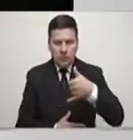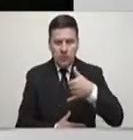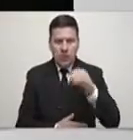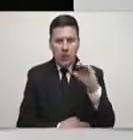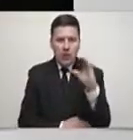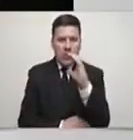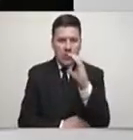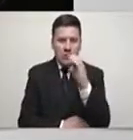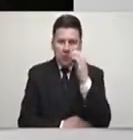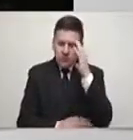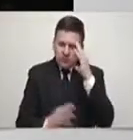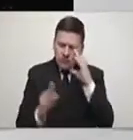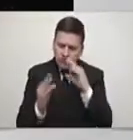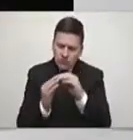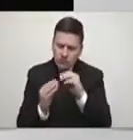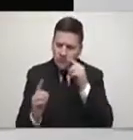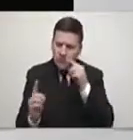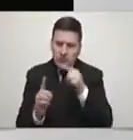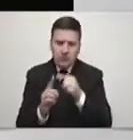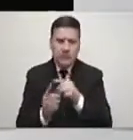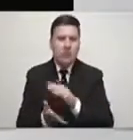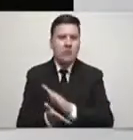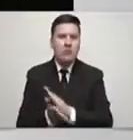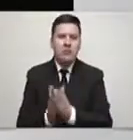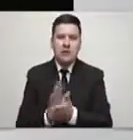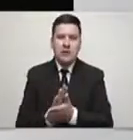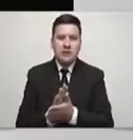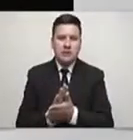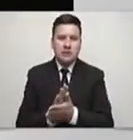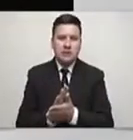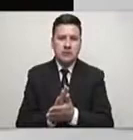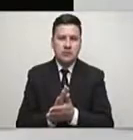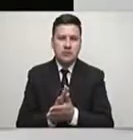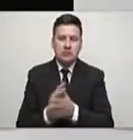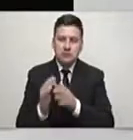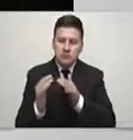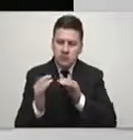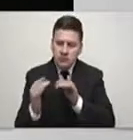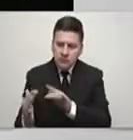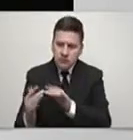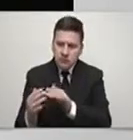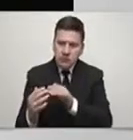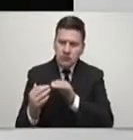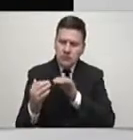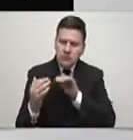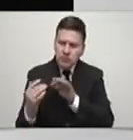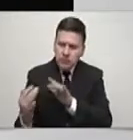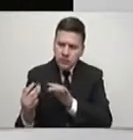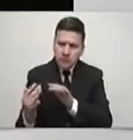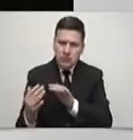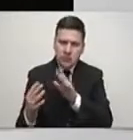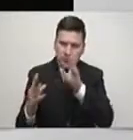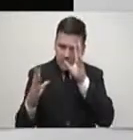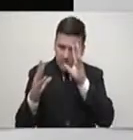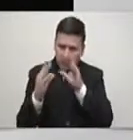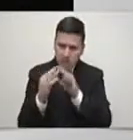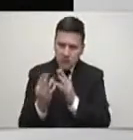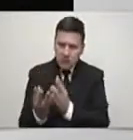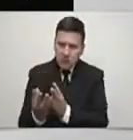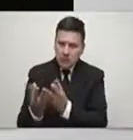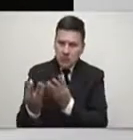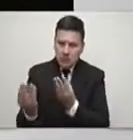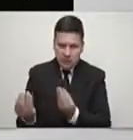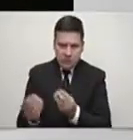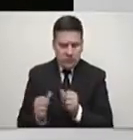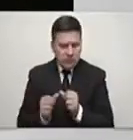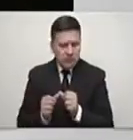y negociar la paz el cese al fuego y de hostilidades bilateral y definitivo